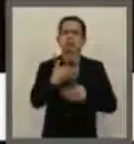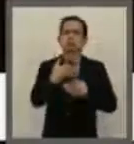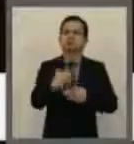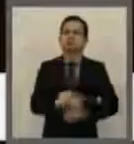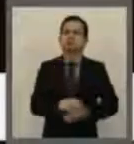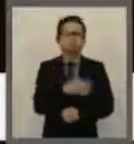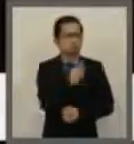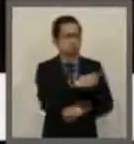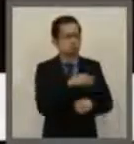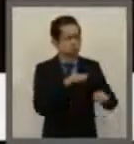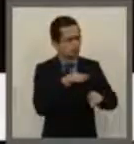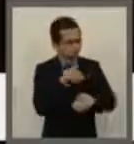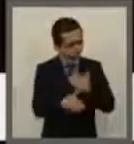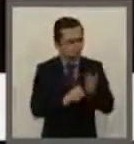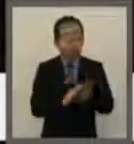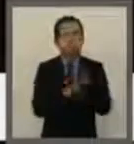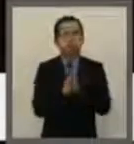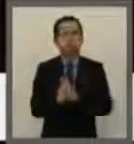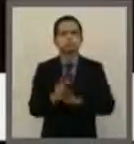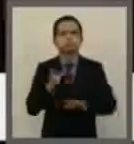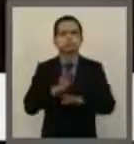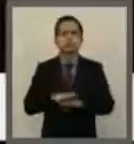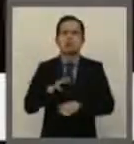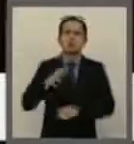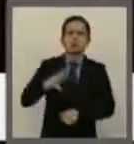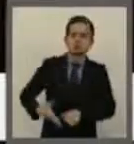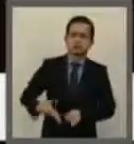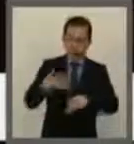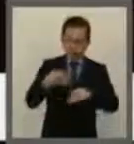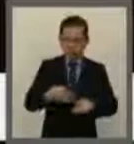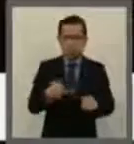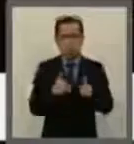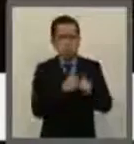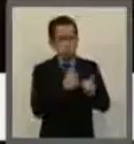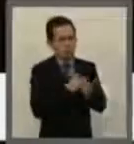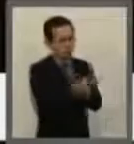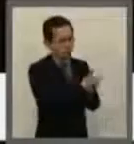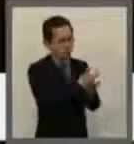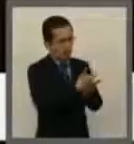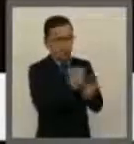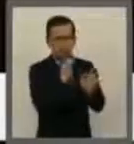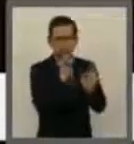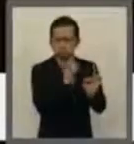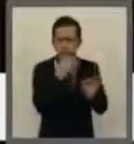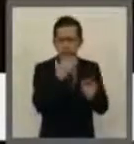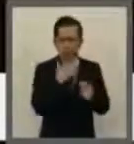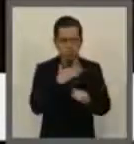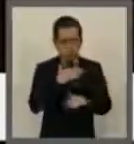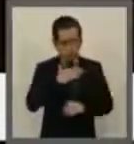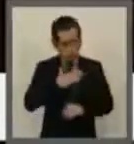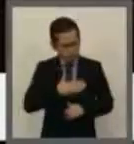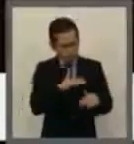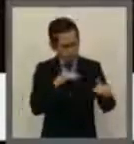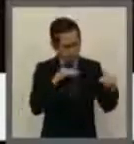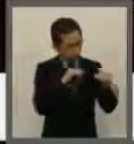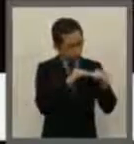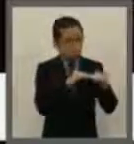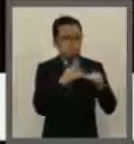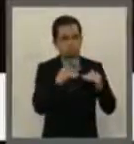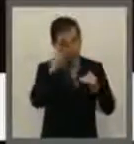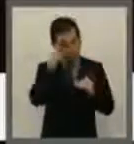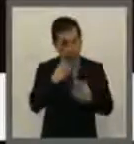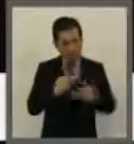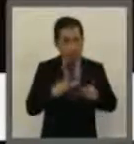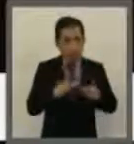del trabajo en el servicio público con salarios dignos y proporcionales, pero no onerosos para la